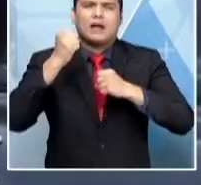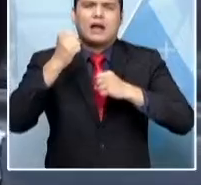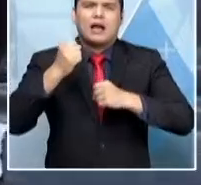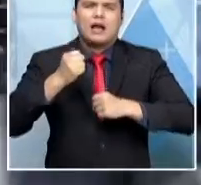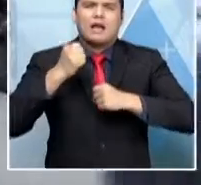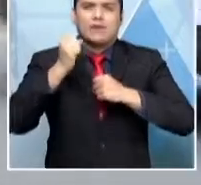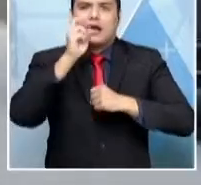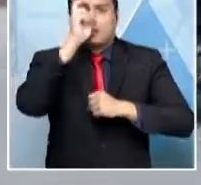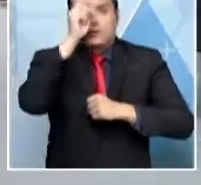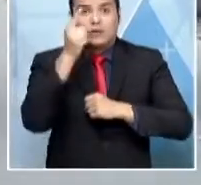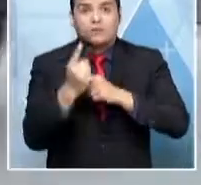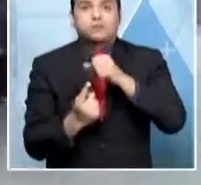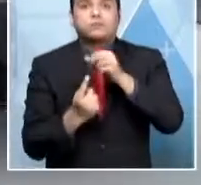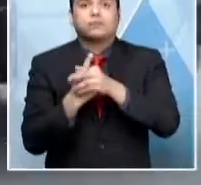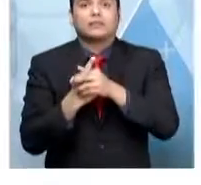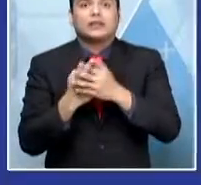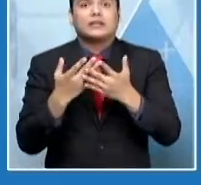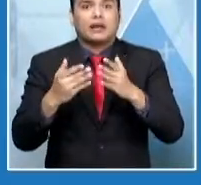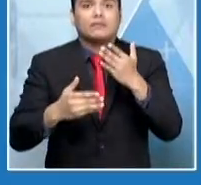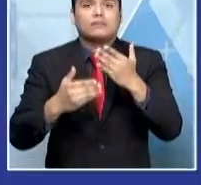desde el norte de Cali.